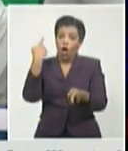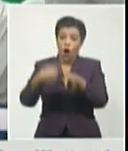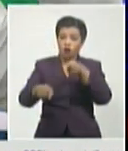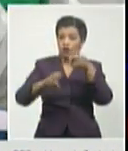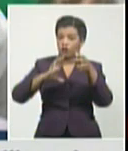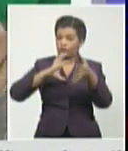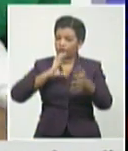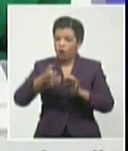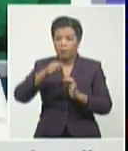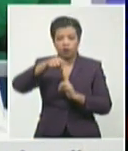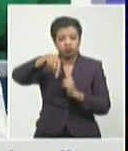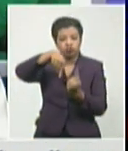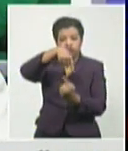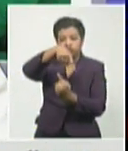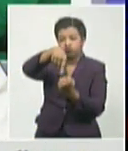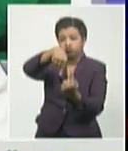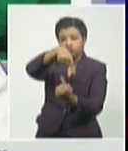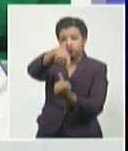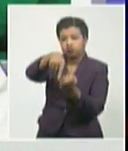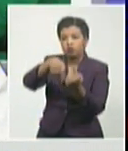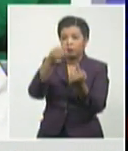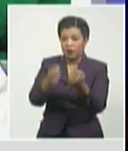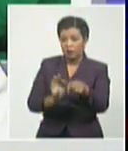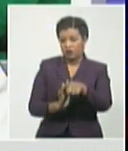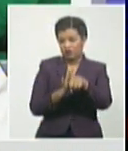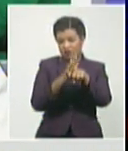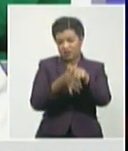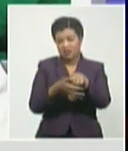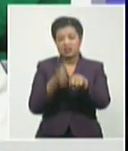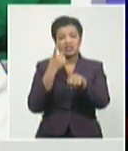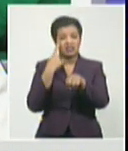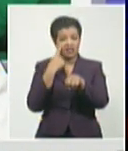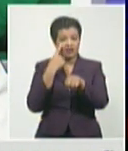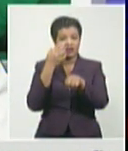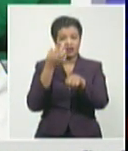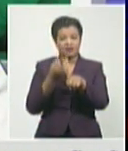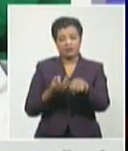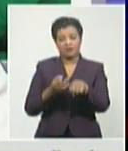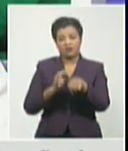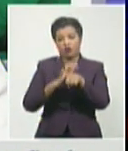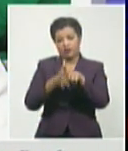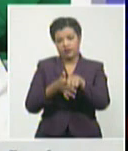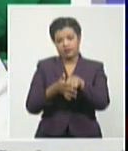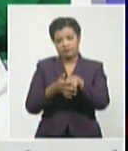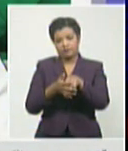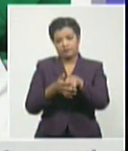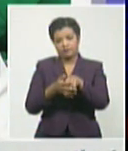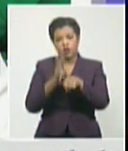otros otros cambios que se hayan visto en enlace para dos o tres anteriormente